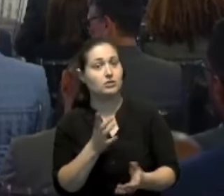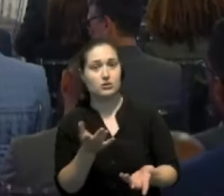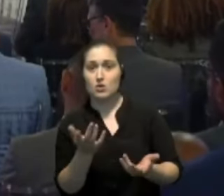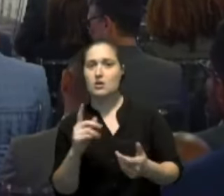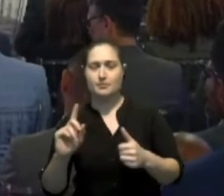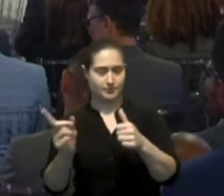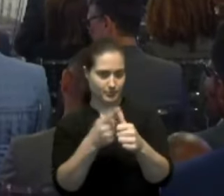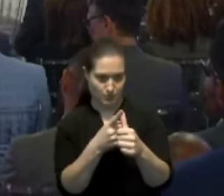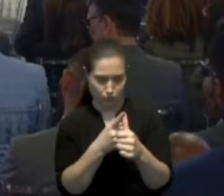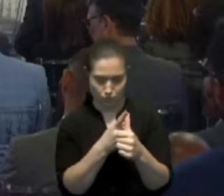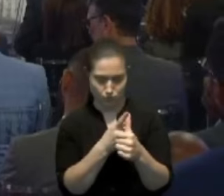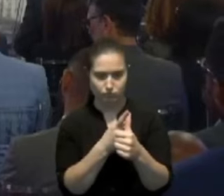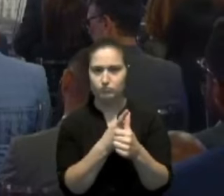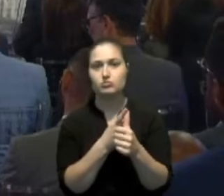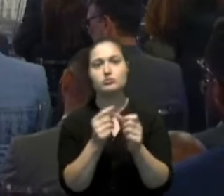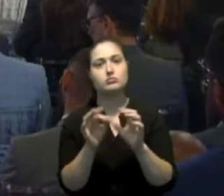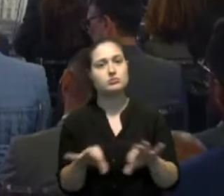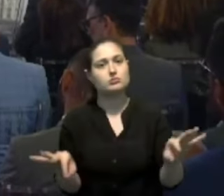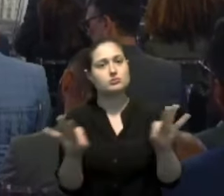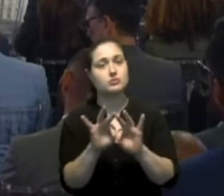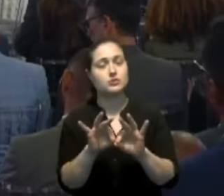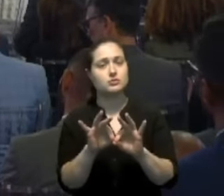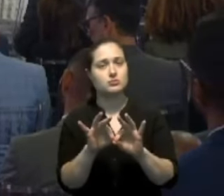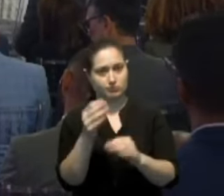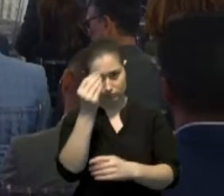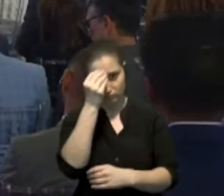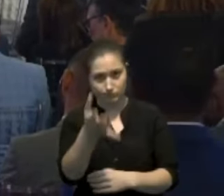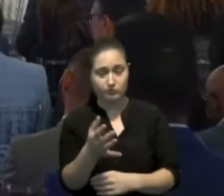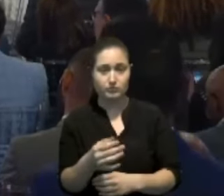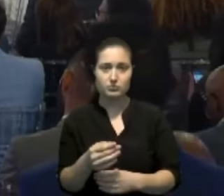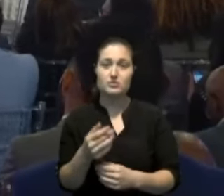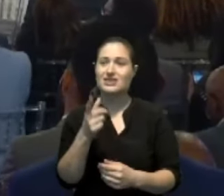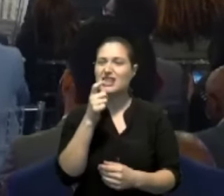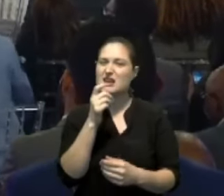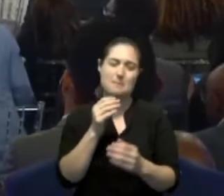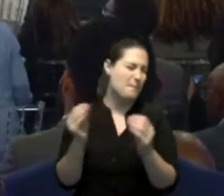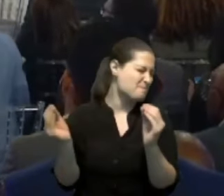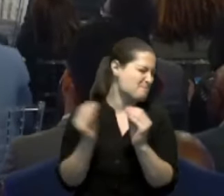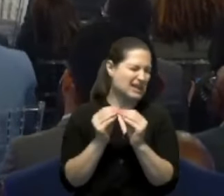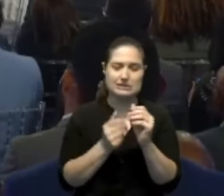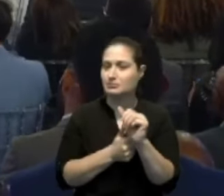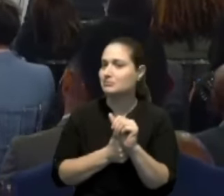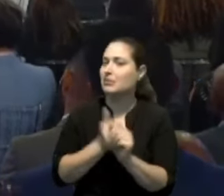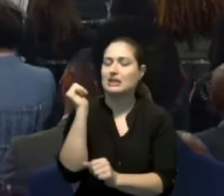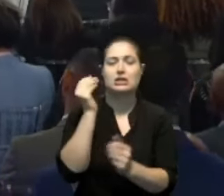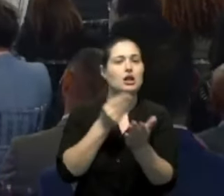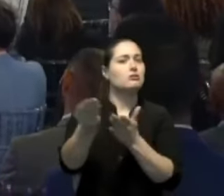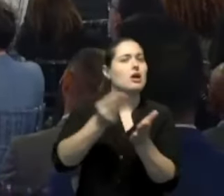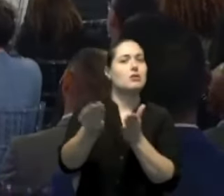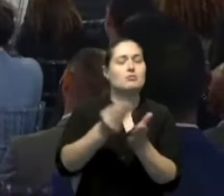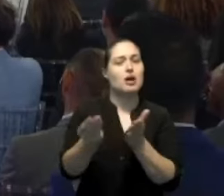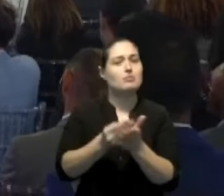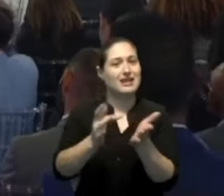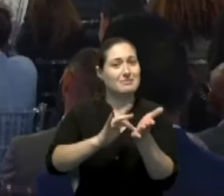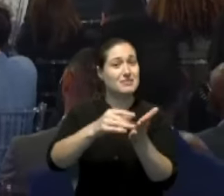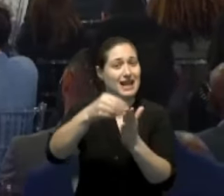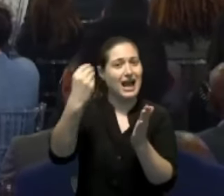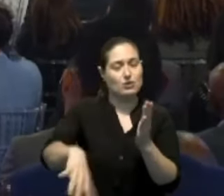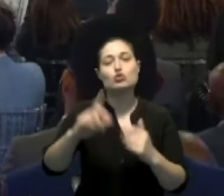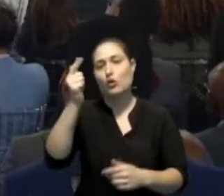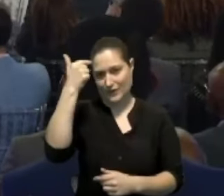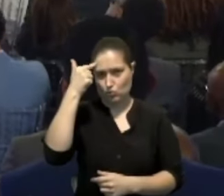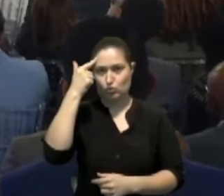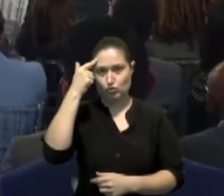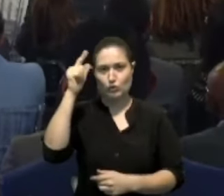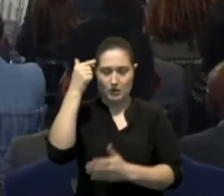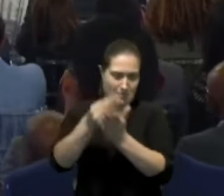primero presidente que debemos destacar es que el mayor comprador en la República Dominicana de medicamento de alto costo es el gobierno los volúmenes que maneja